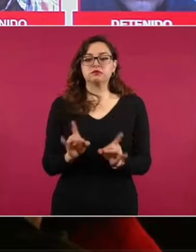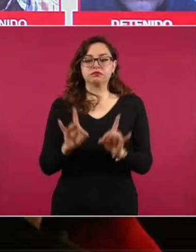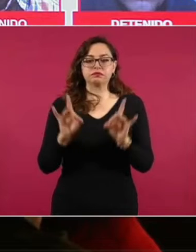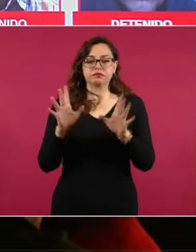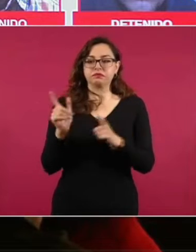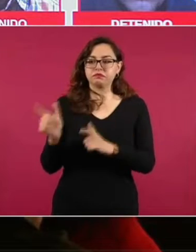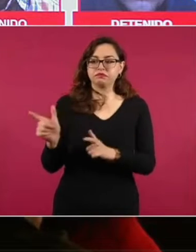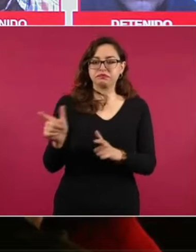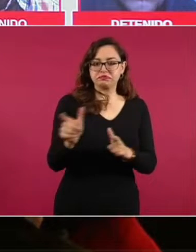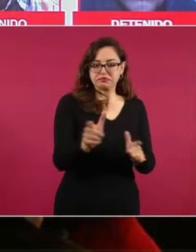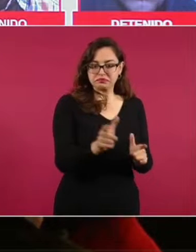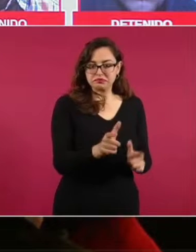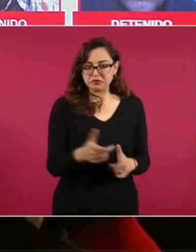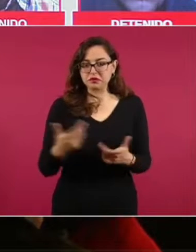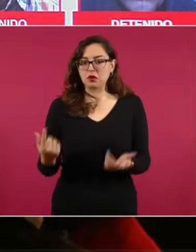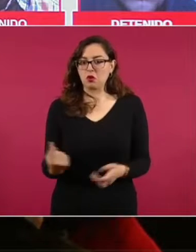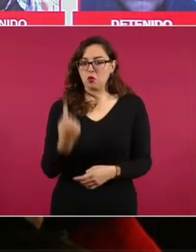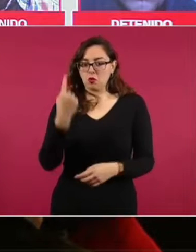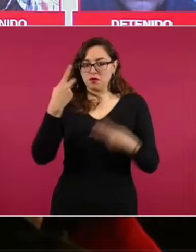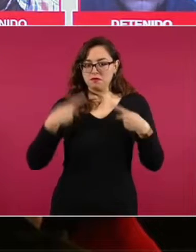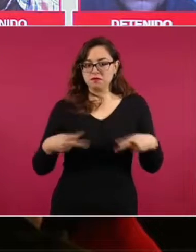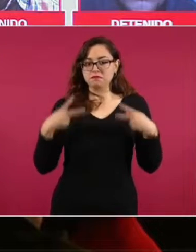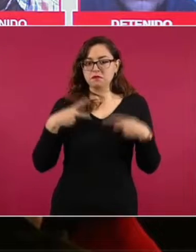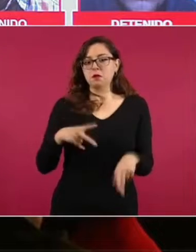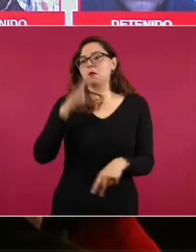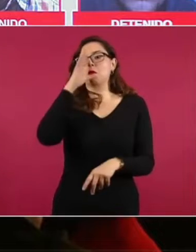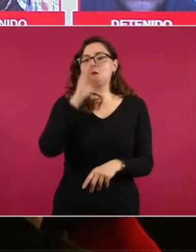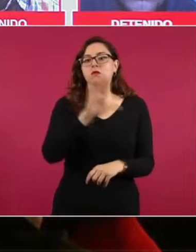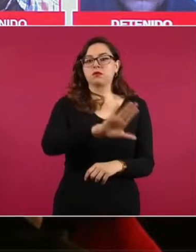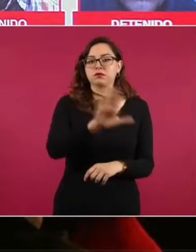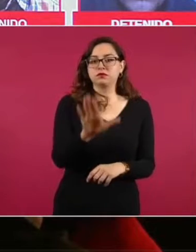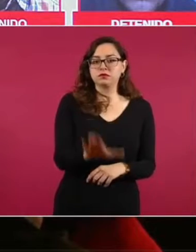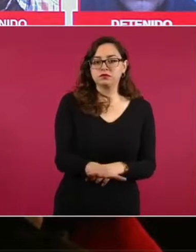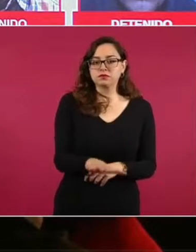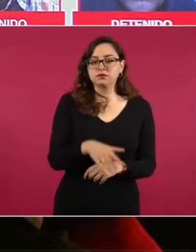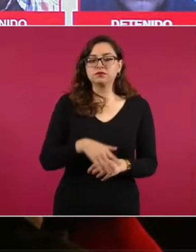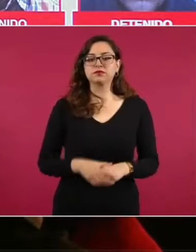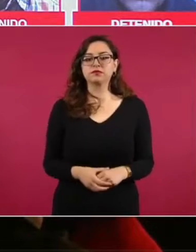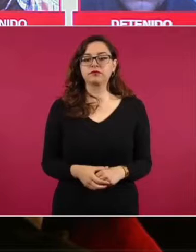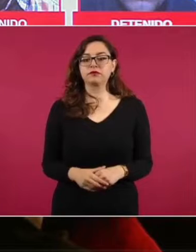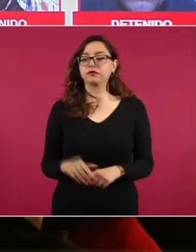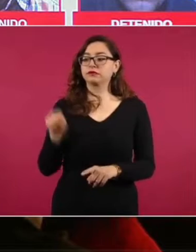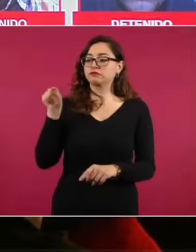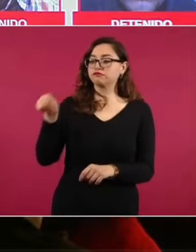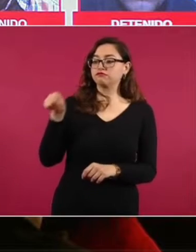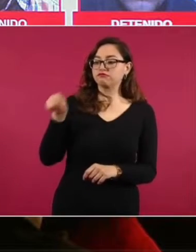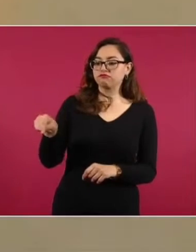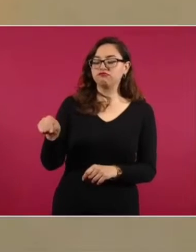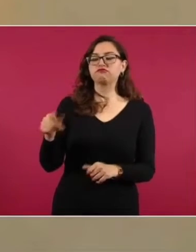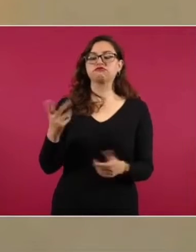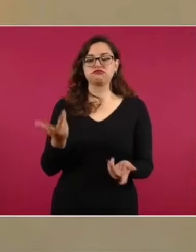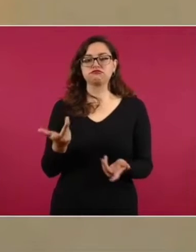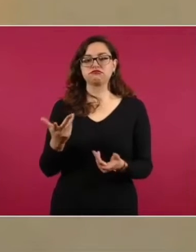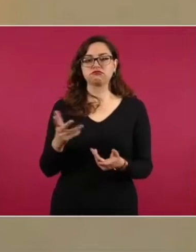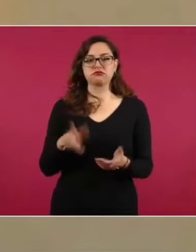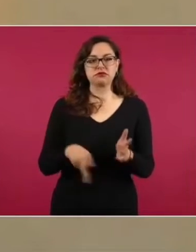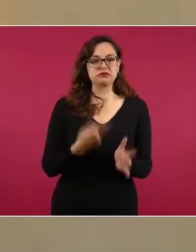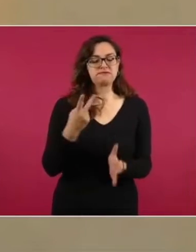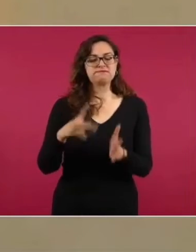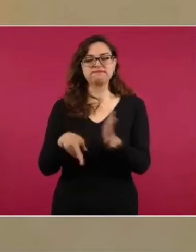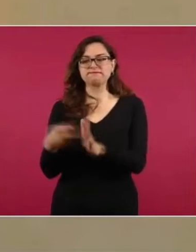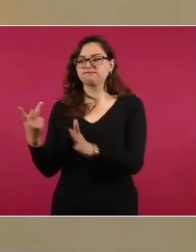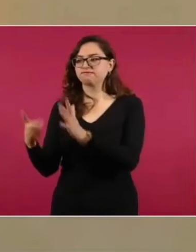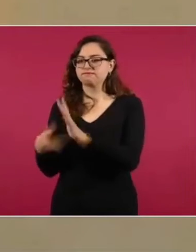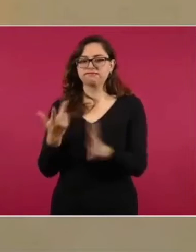cual perdió la vida una persona. Se le conoce como uno de los principales generadores de violencia en la